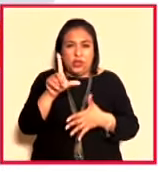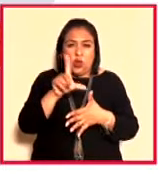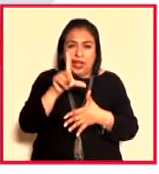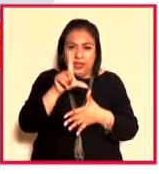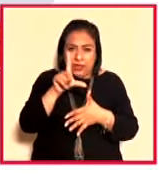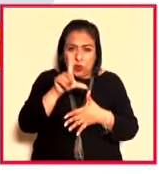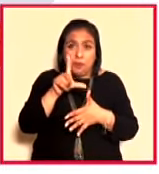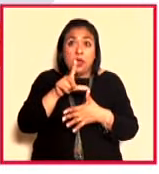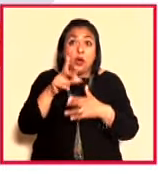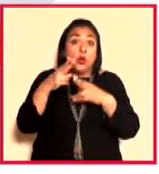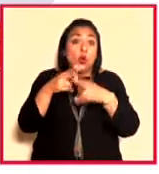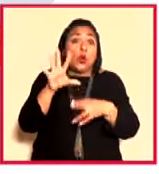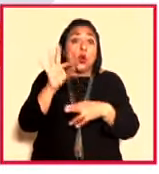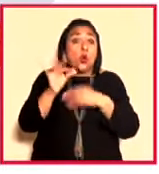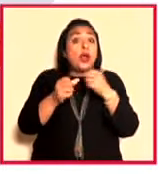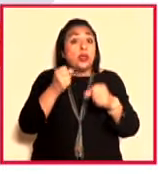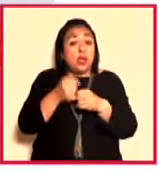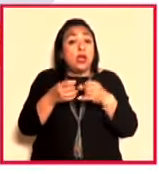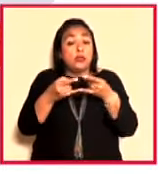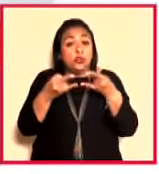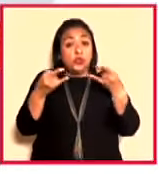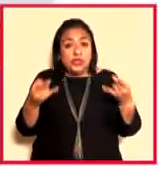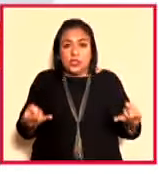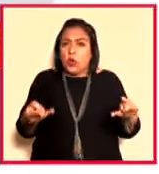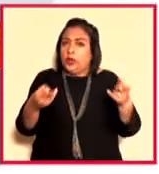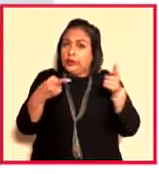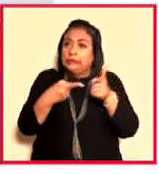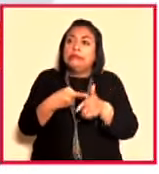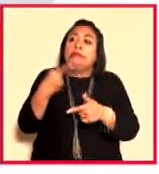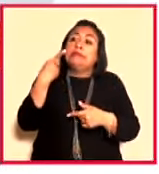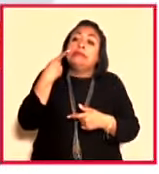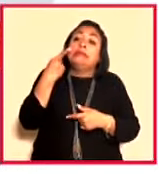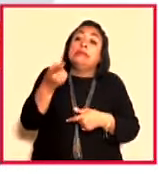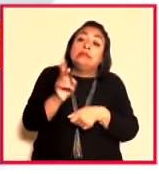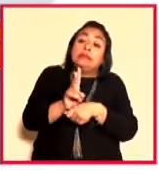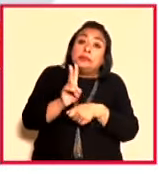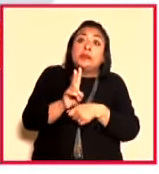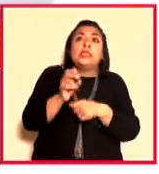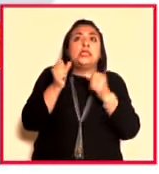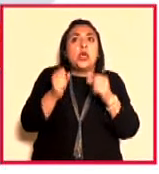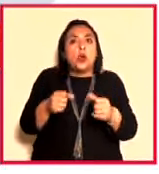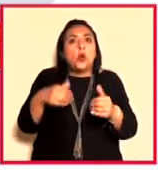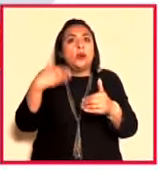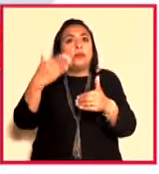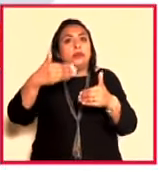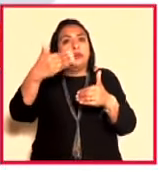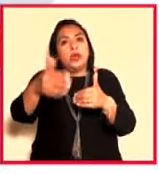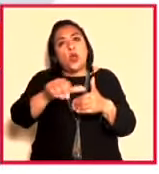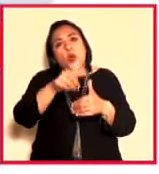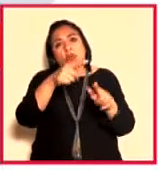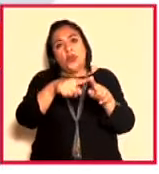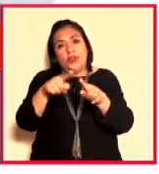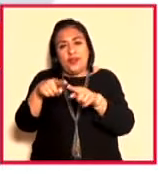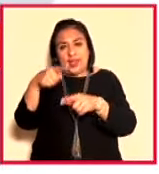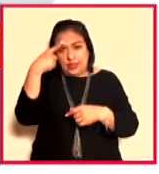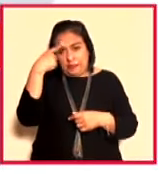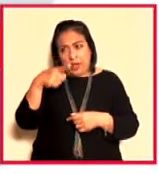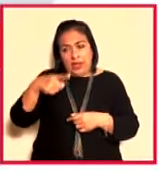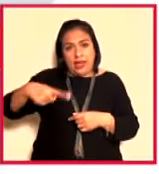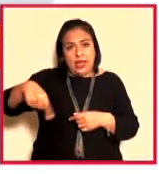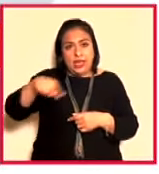estos 40 años de historia. Vamos a seguirlos y seguramente vienen muchas otras cosas para ellos y para